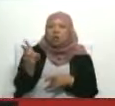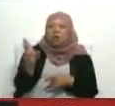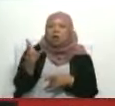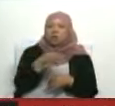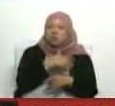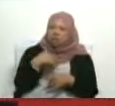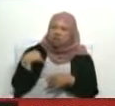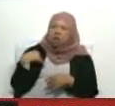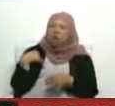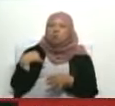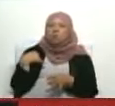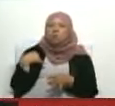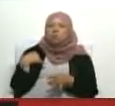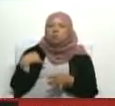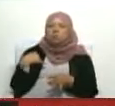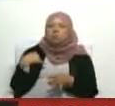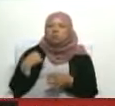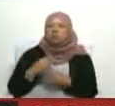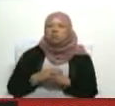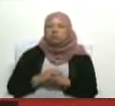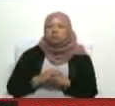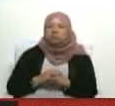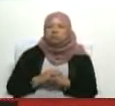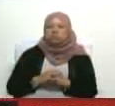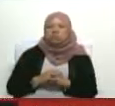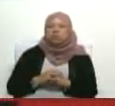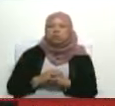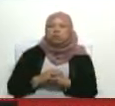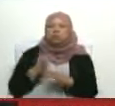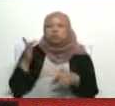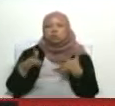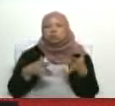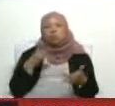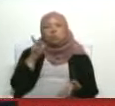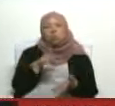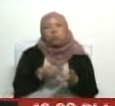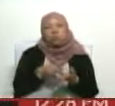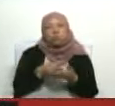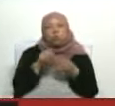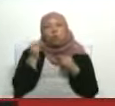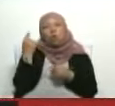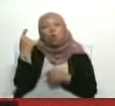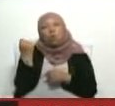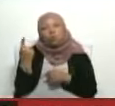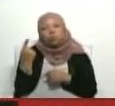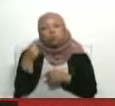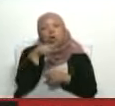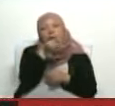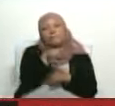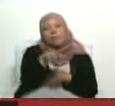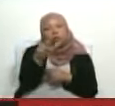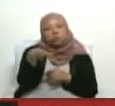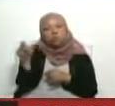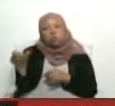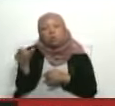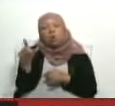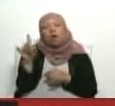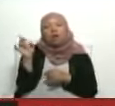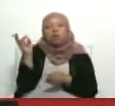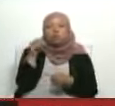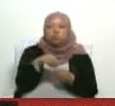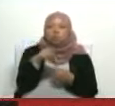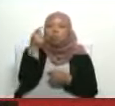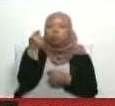destacar con cifras ya que por este caso hay 11 sujetos, aparte de